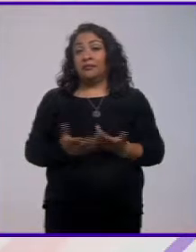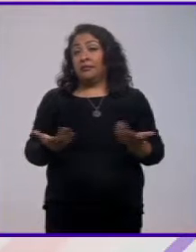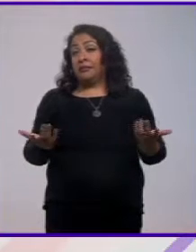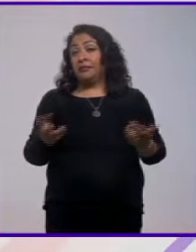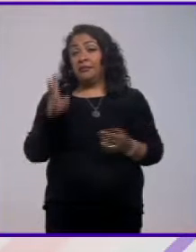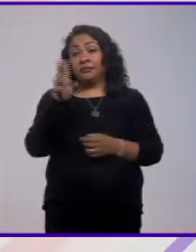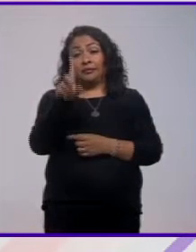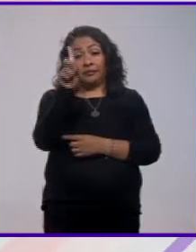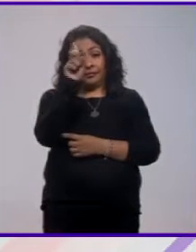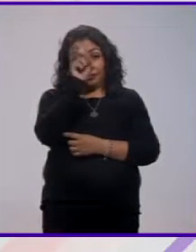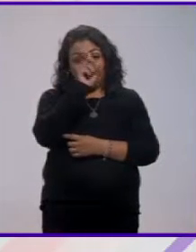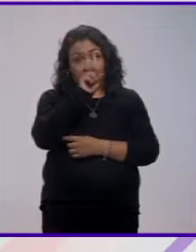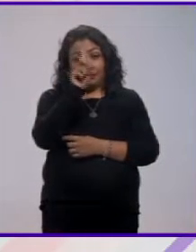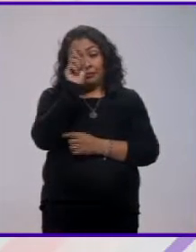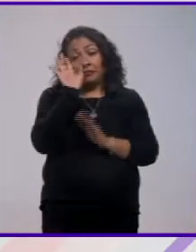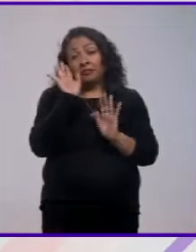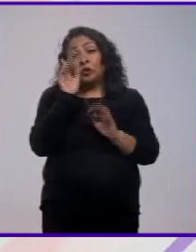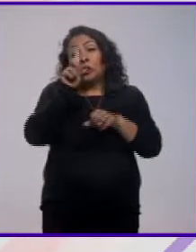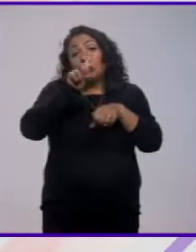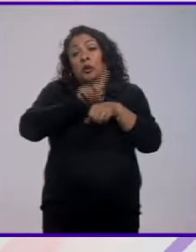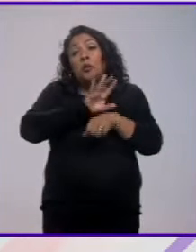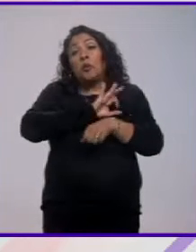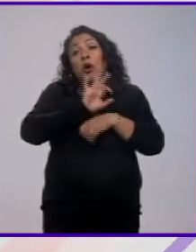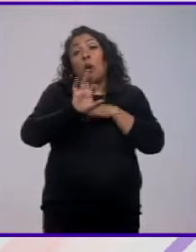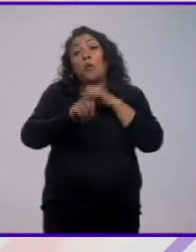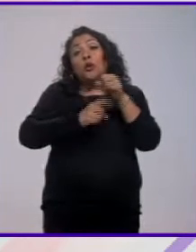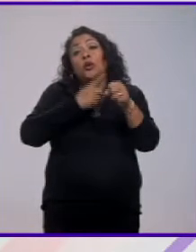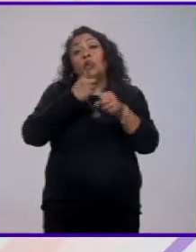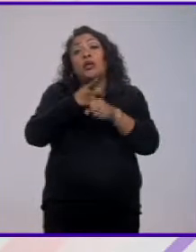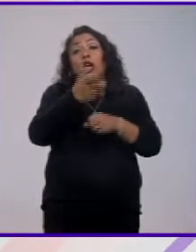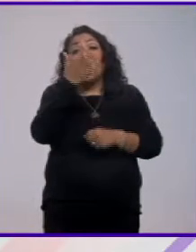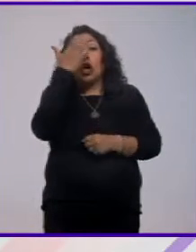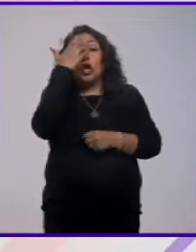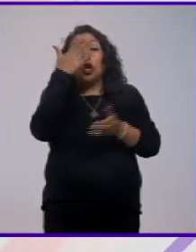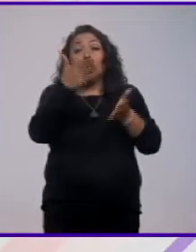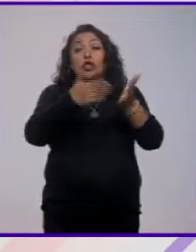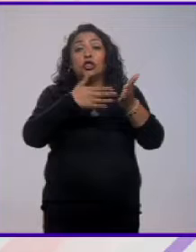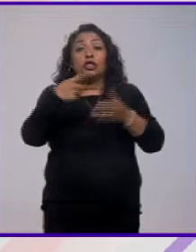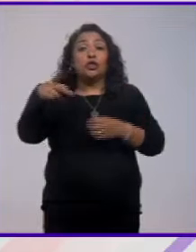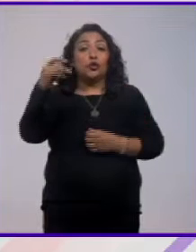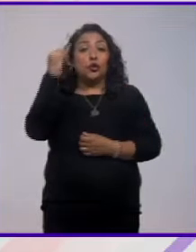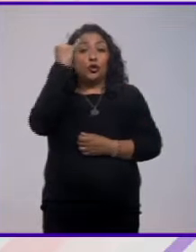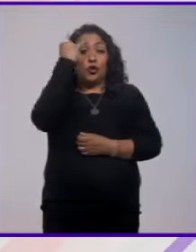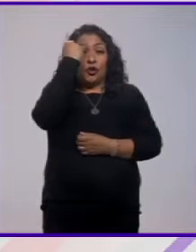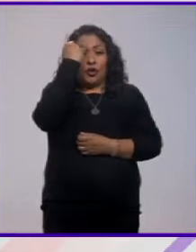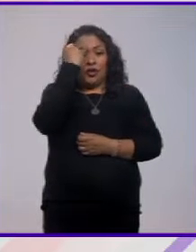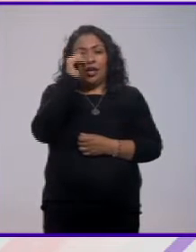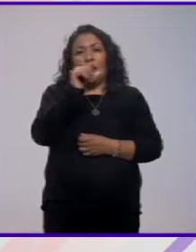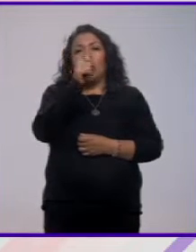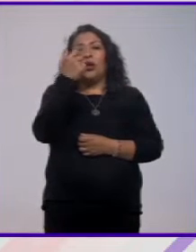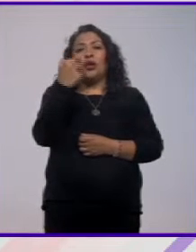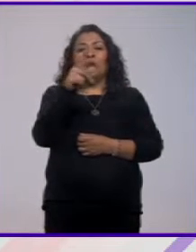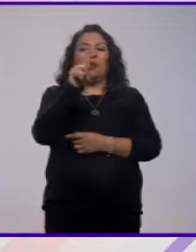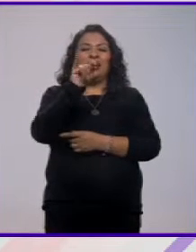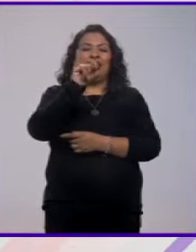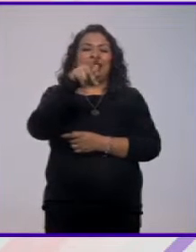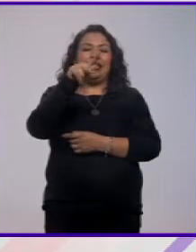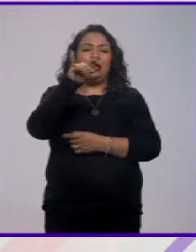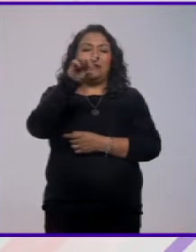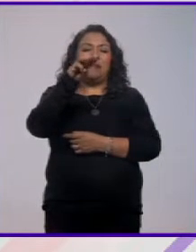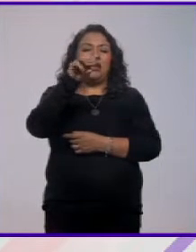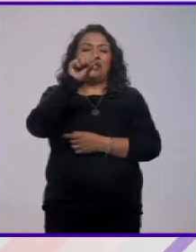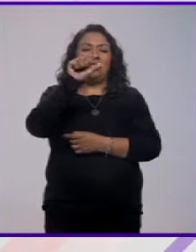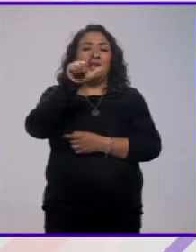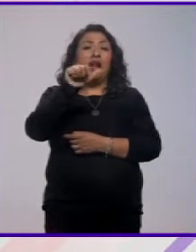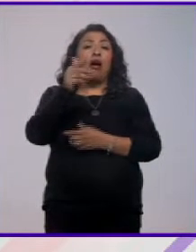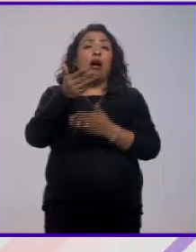Bueno, una recomendación por si algún día tienen oportunidad de conocer la cocina de la India. Hay algo que se llama tikka masala y que